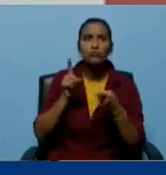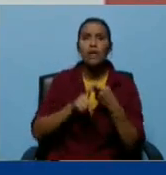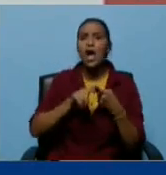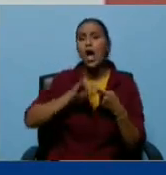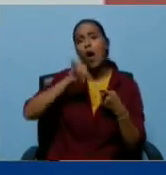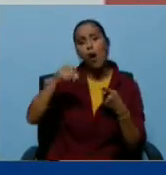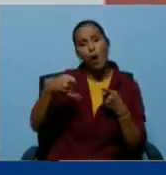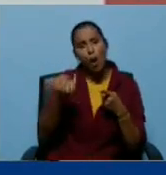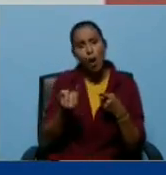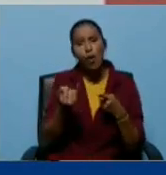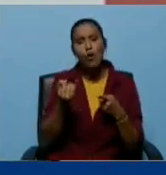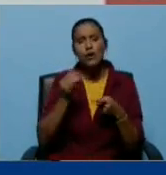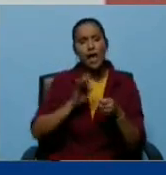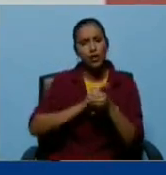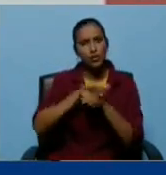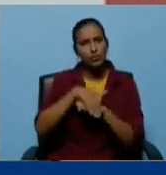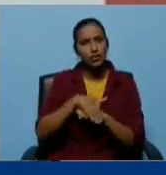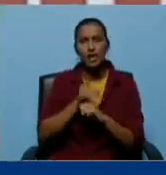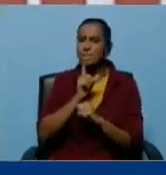del Diván,